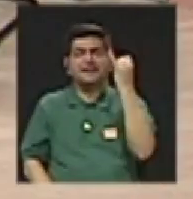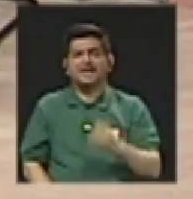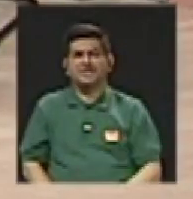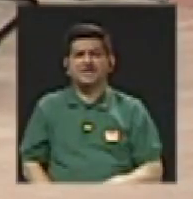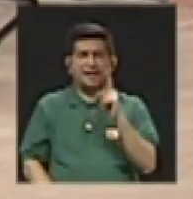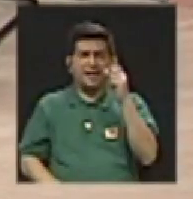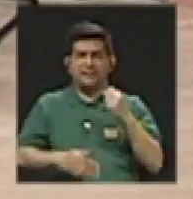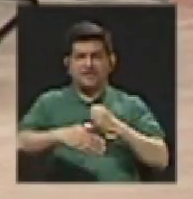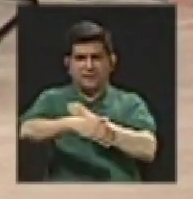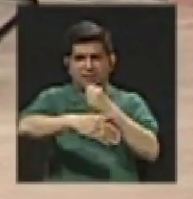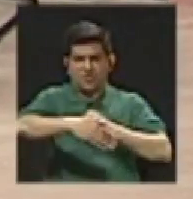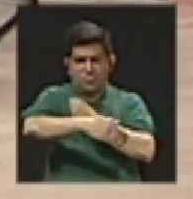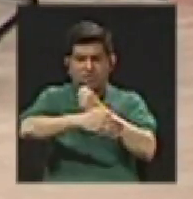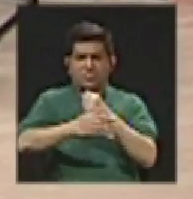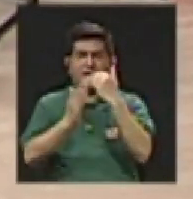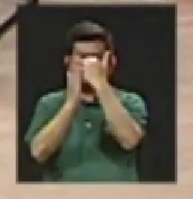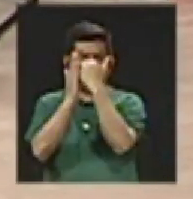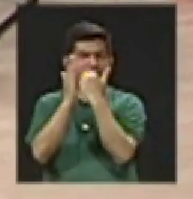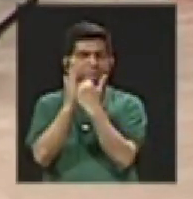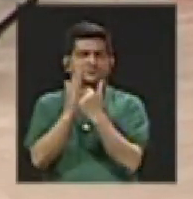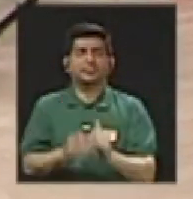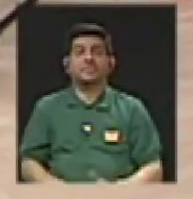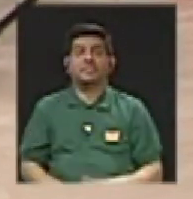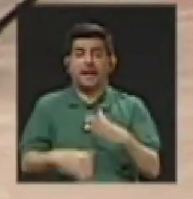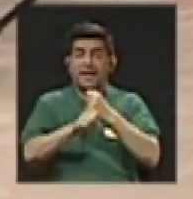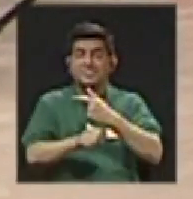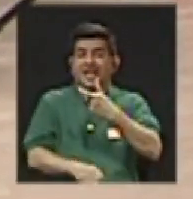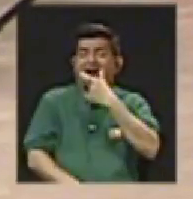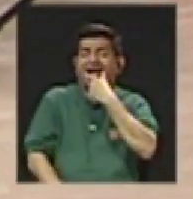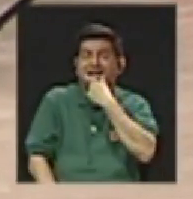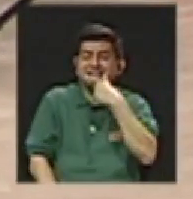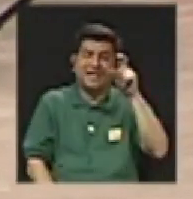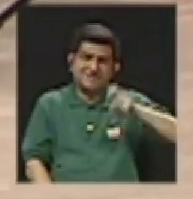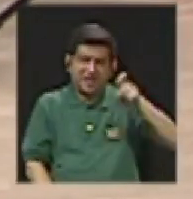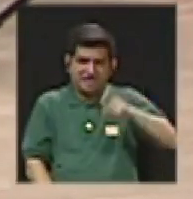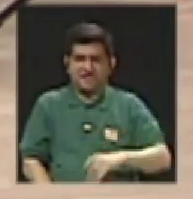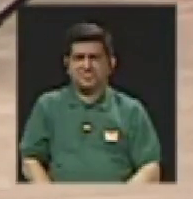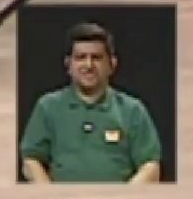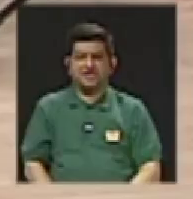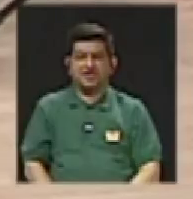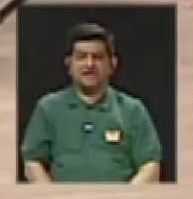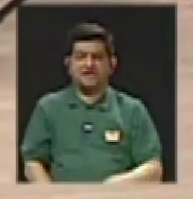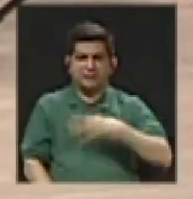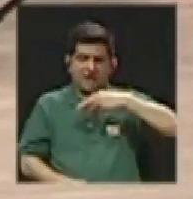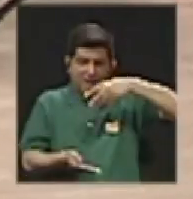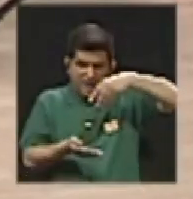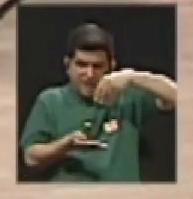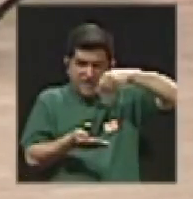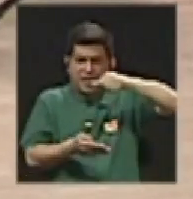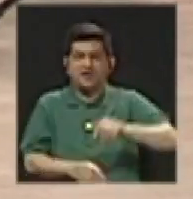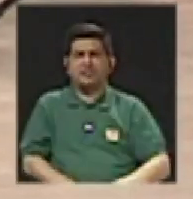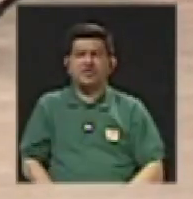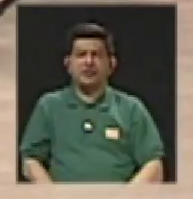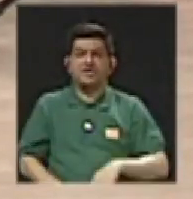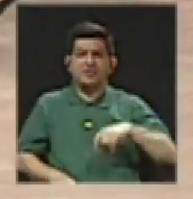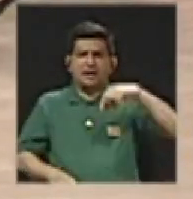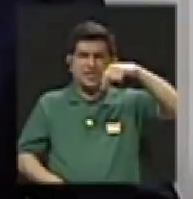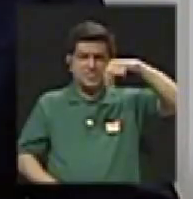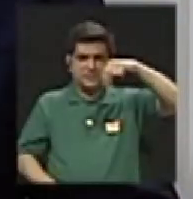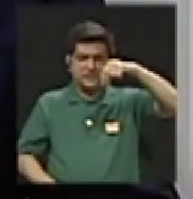receta de cocina, ¿verdad? Para hacer galletas se ocupa harina, se ocupa sal,